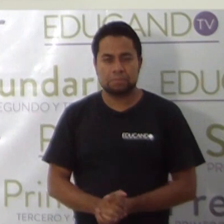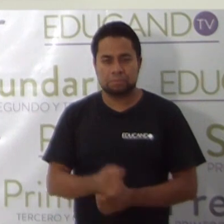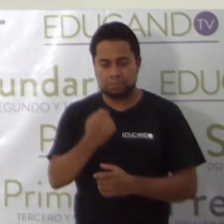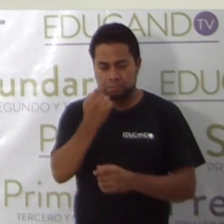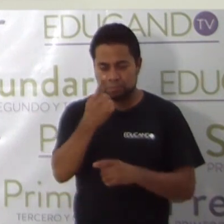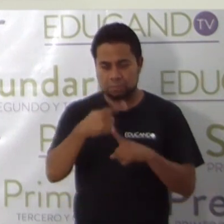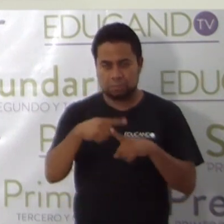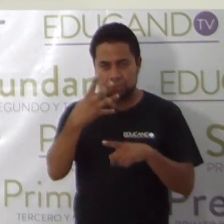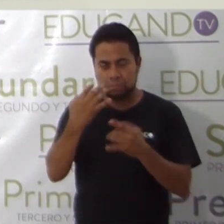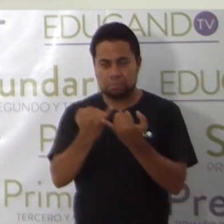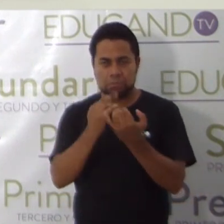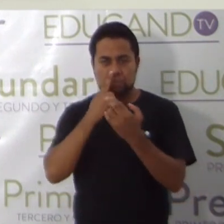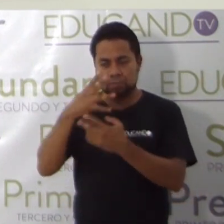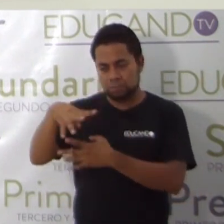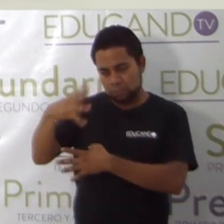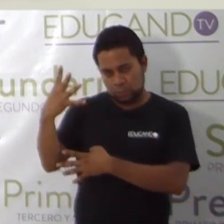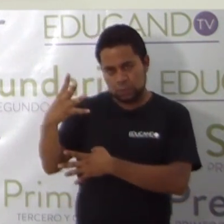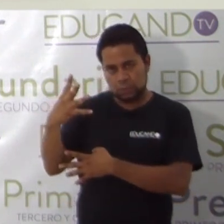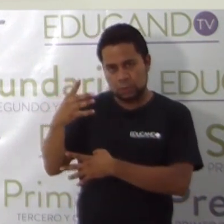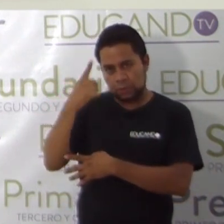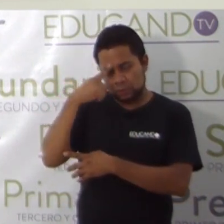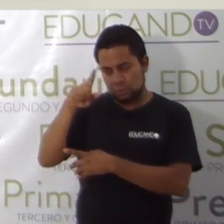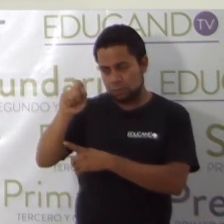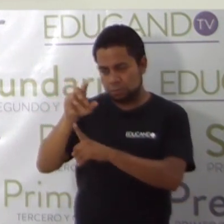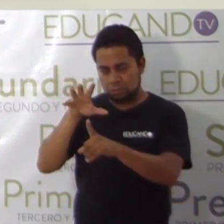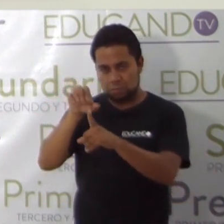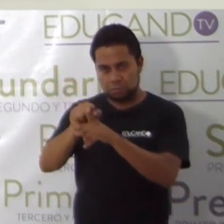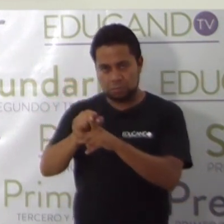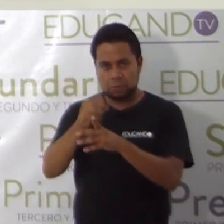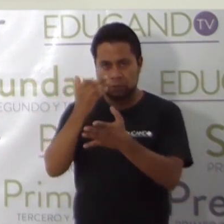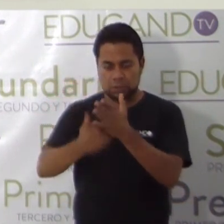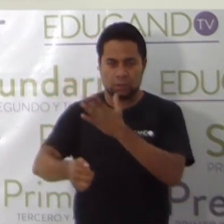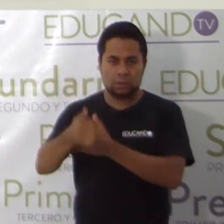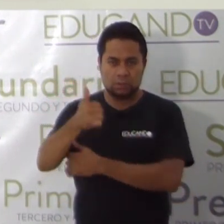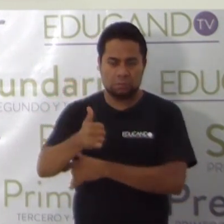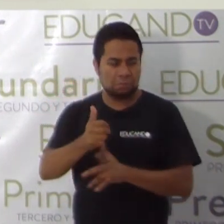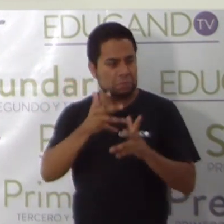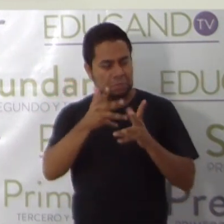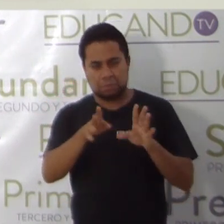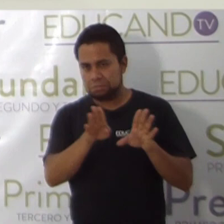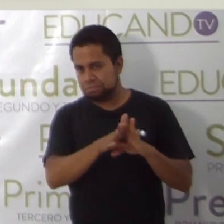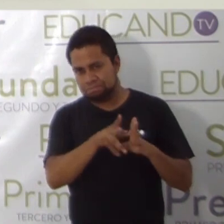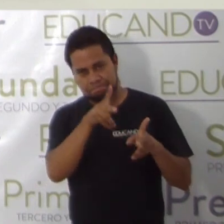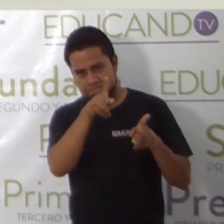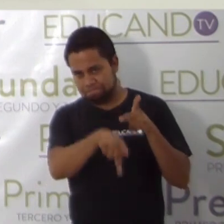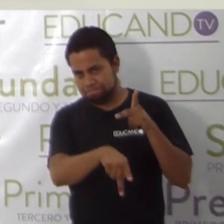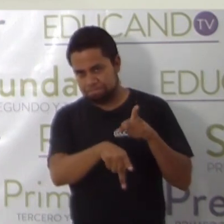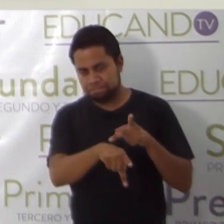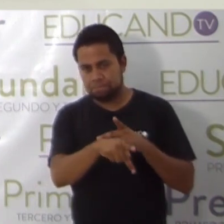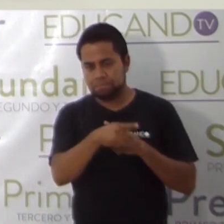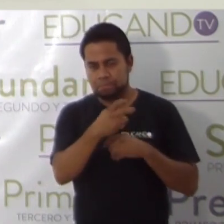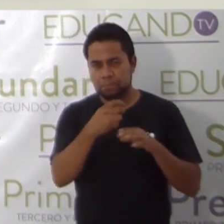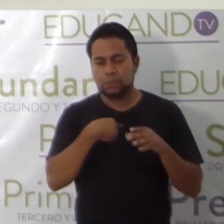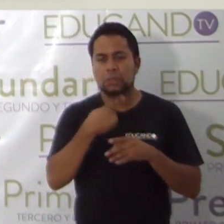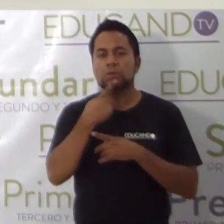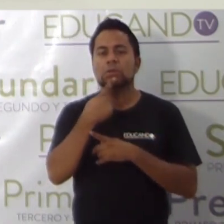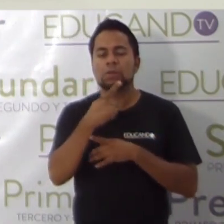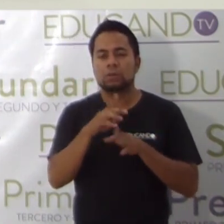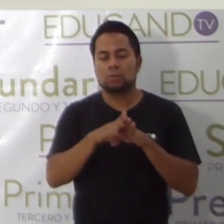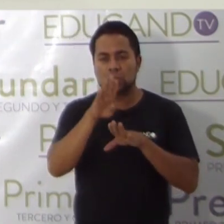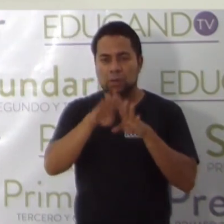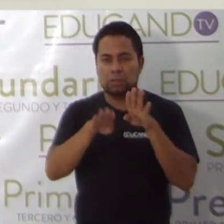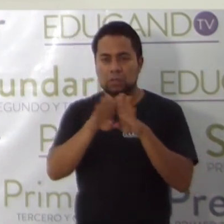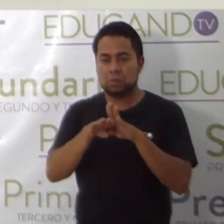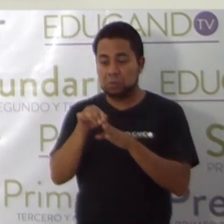por 14, 14 para 20, 6. Vamos a dejarlo hasta ahí. De esto les hablaba, a veces no te da el